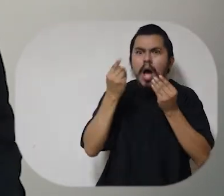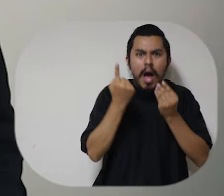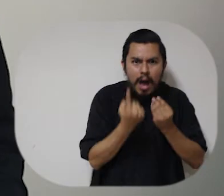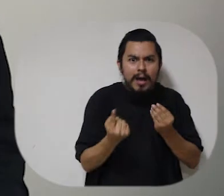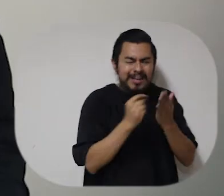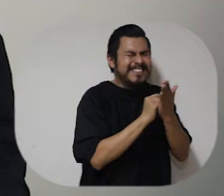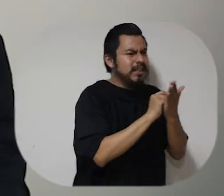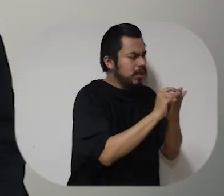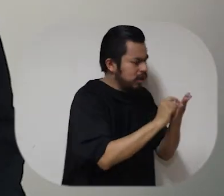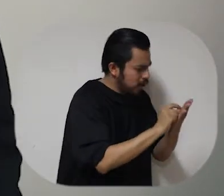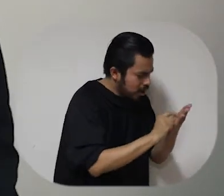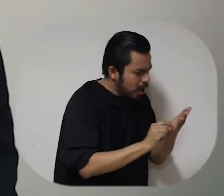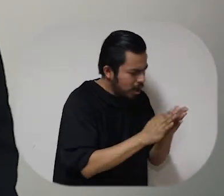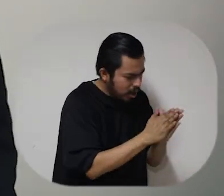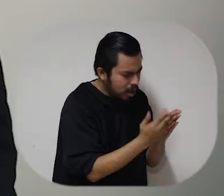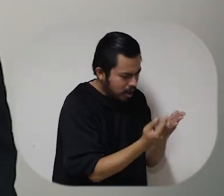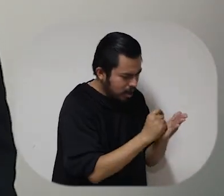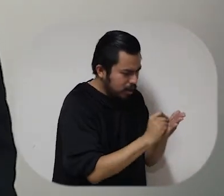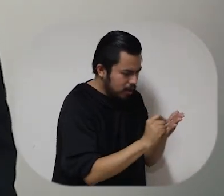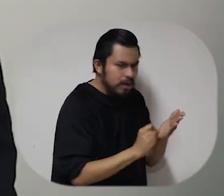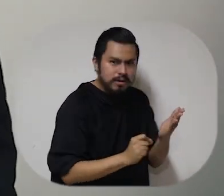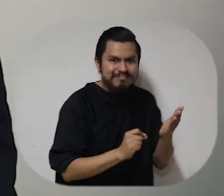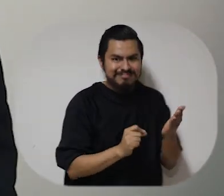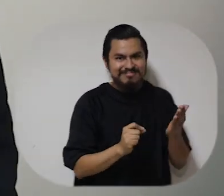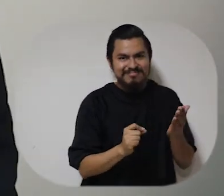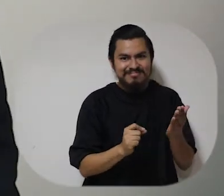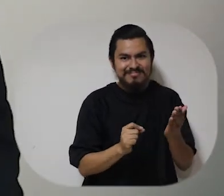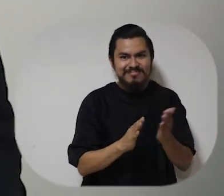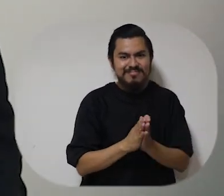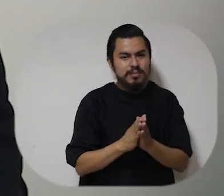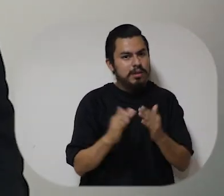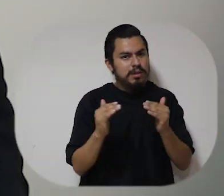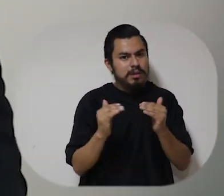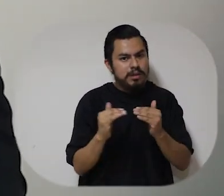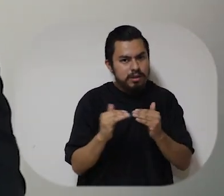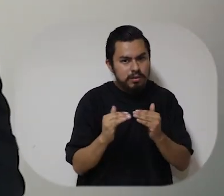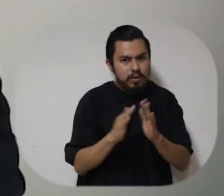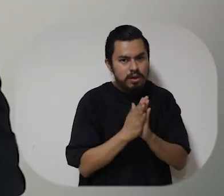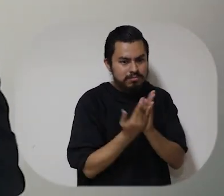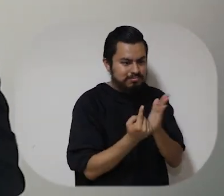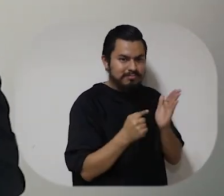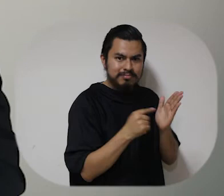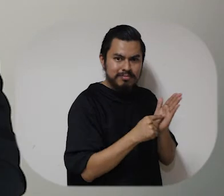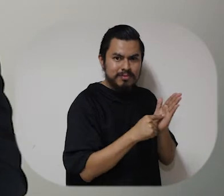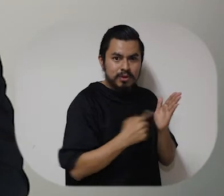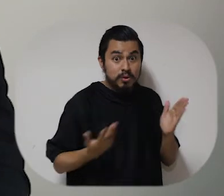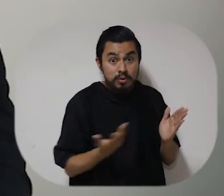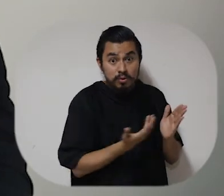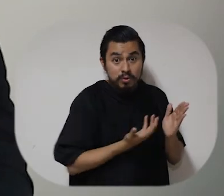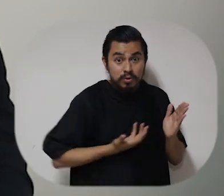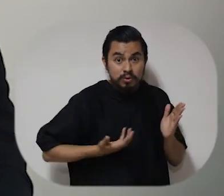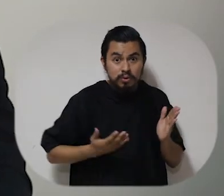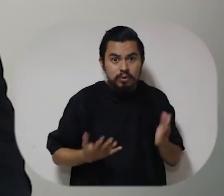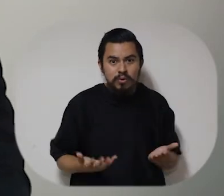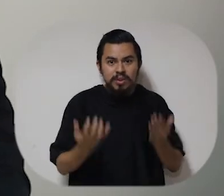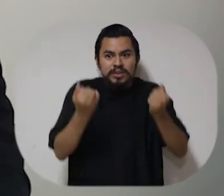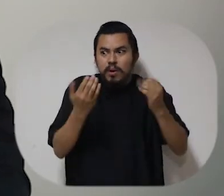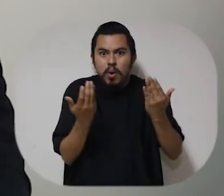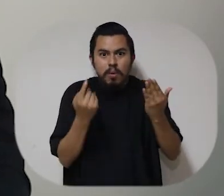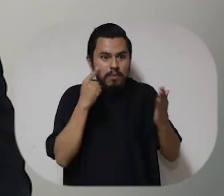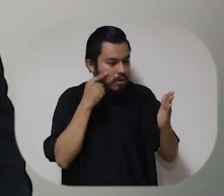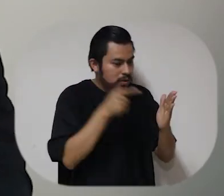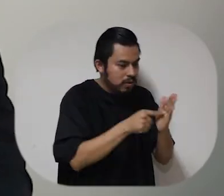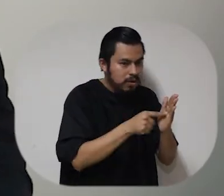palabra de Dios es transmitida a través de esta Biblia. Y a través de esta Biblia podemos obtener la verdadera salvación. 1 de